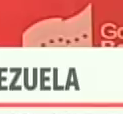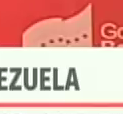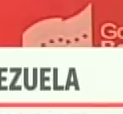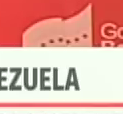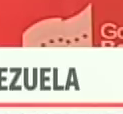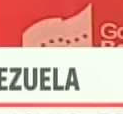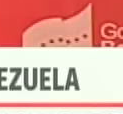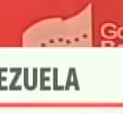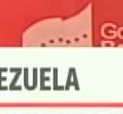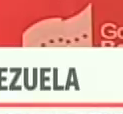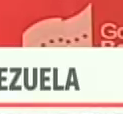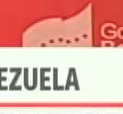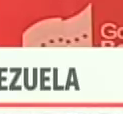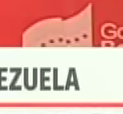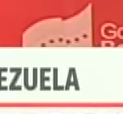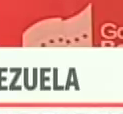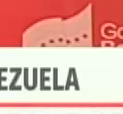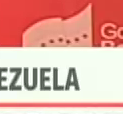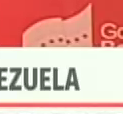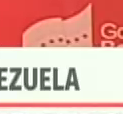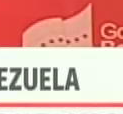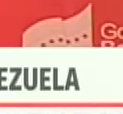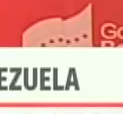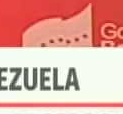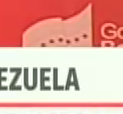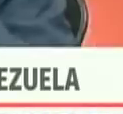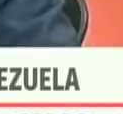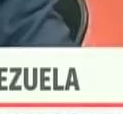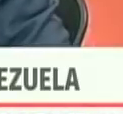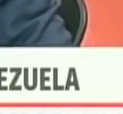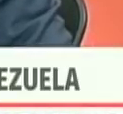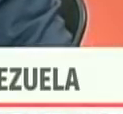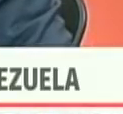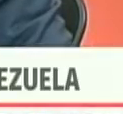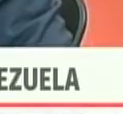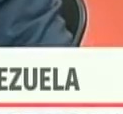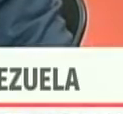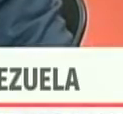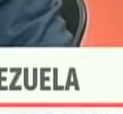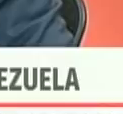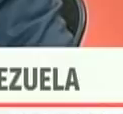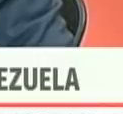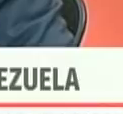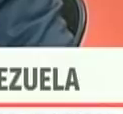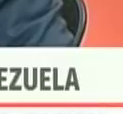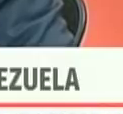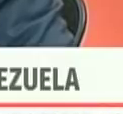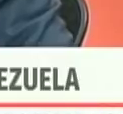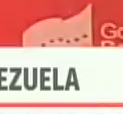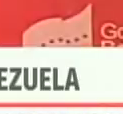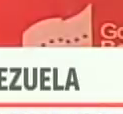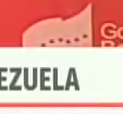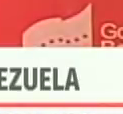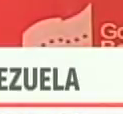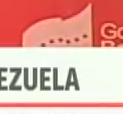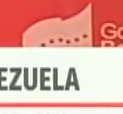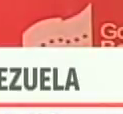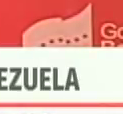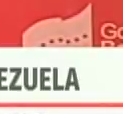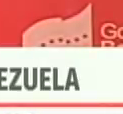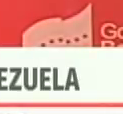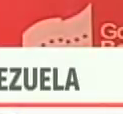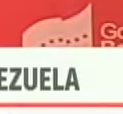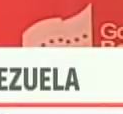Me gustaría conocer más. ¿Cómo es eso? ¿Cómo funciona eso? Mire, el punto de venta se... Tú tienes un comercio. Un